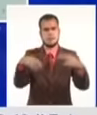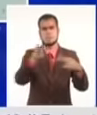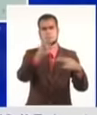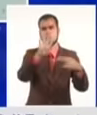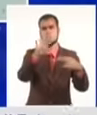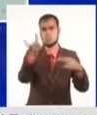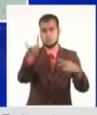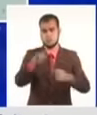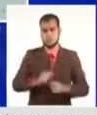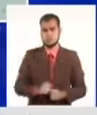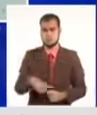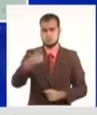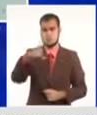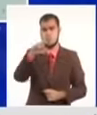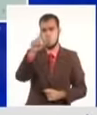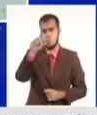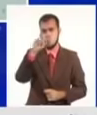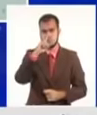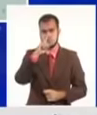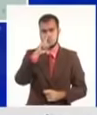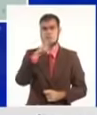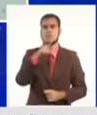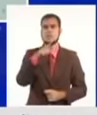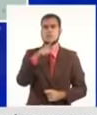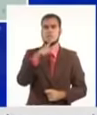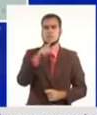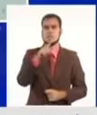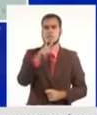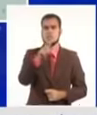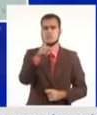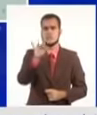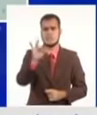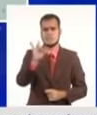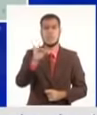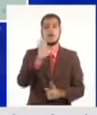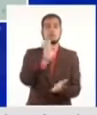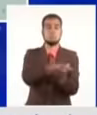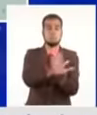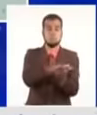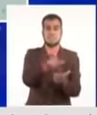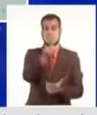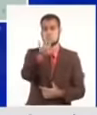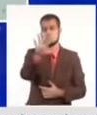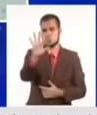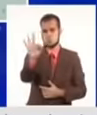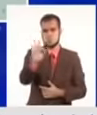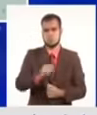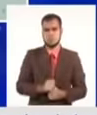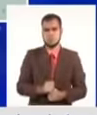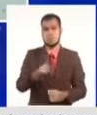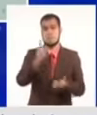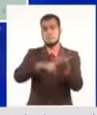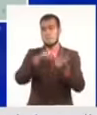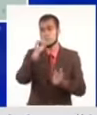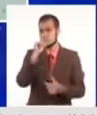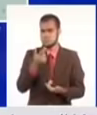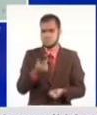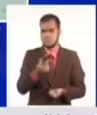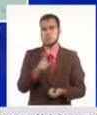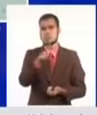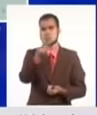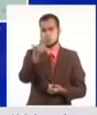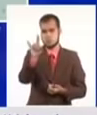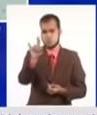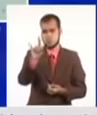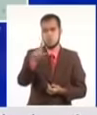649, Colón 217, Ciénaga de Zapata 158, Pedro Betancur 129, Unión